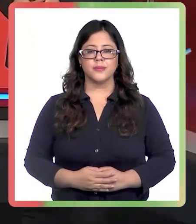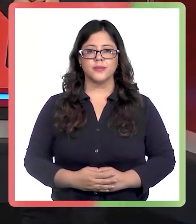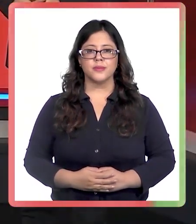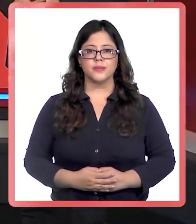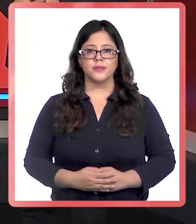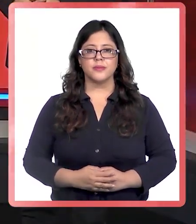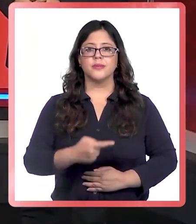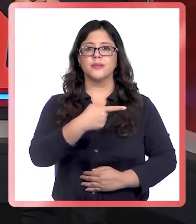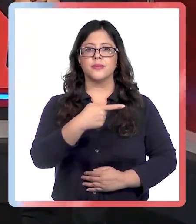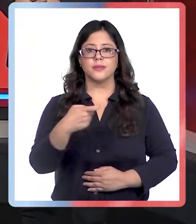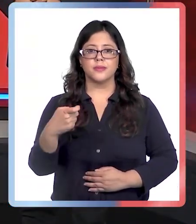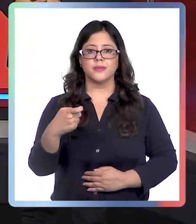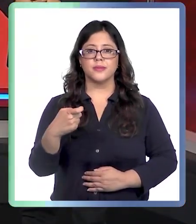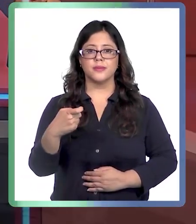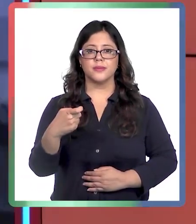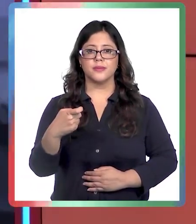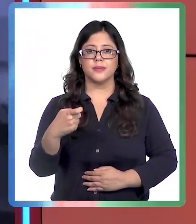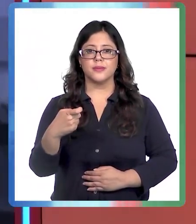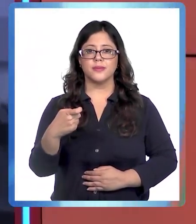100.